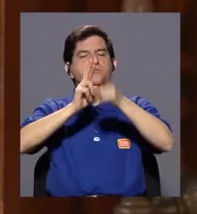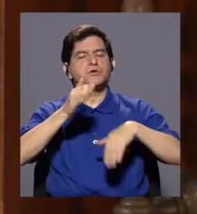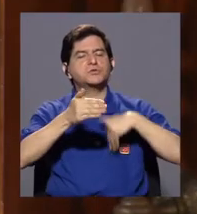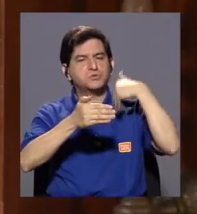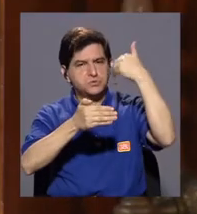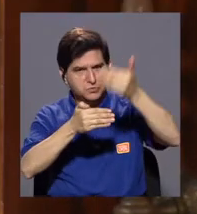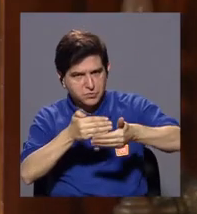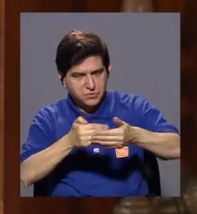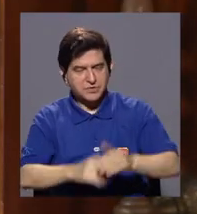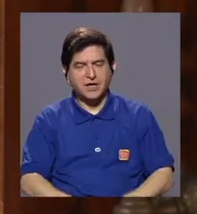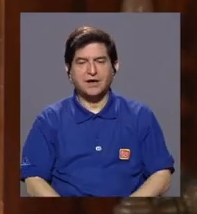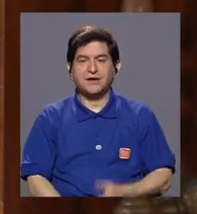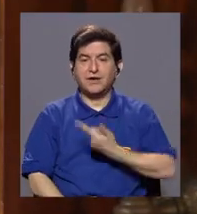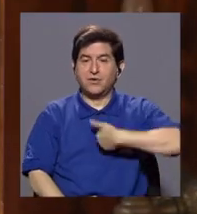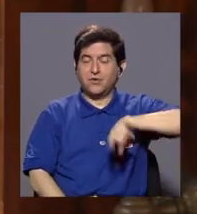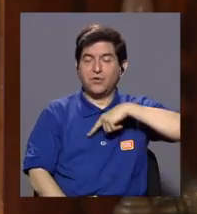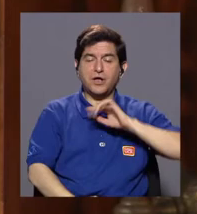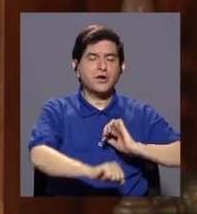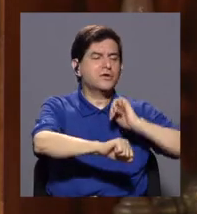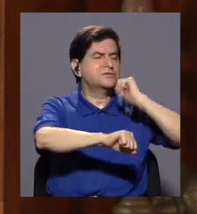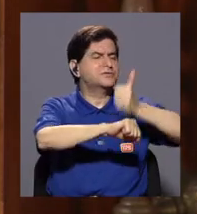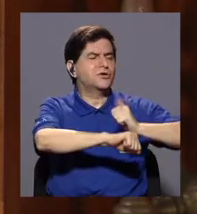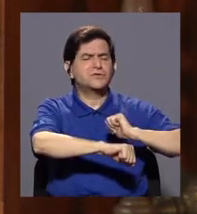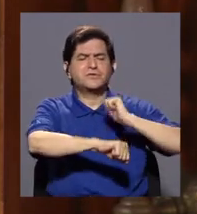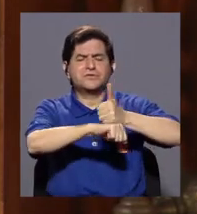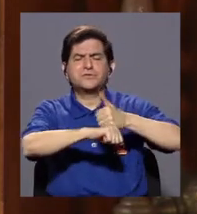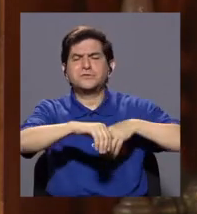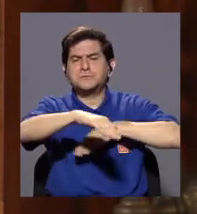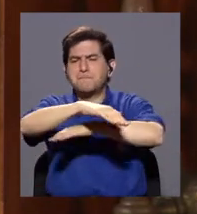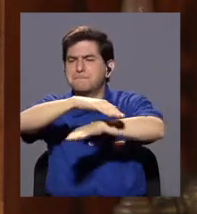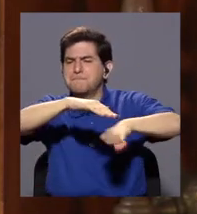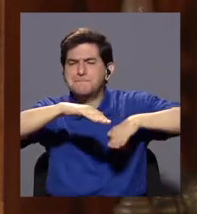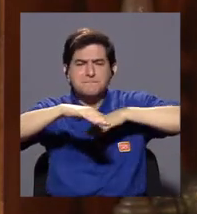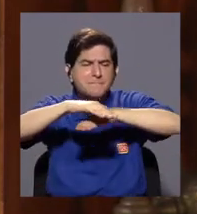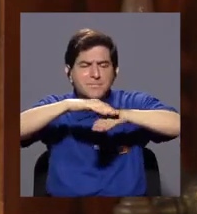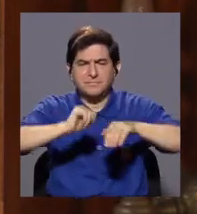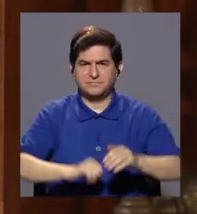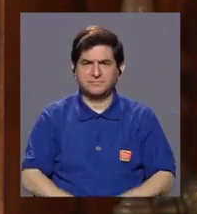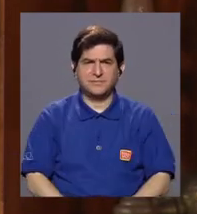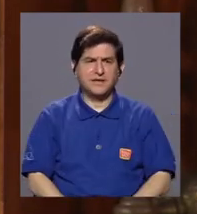resultado que logremos crear esas plataformas,